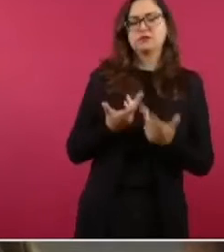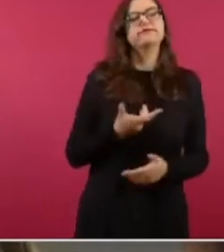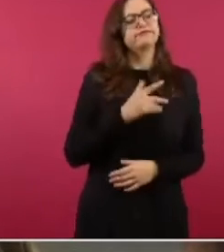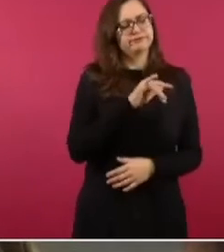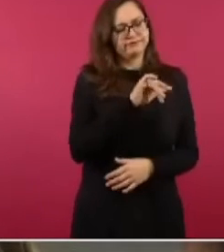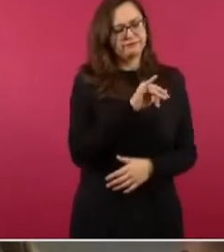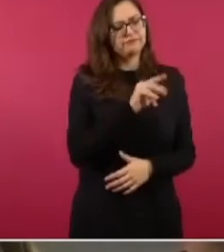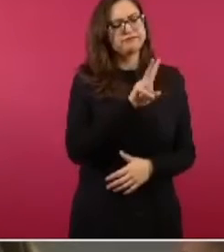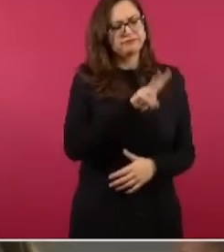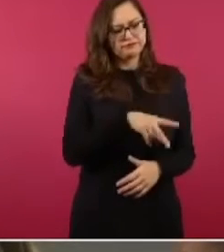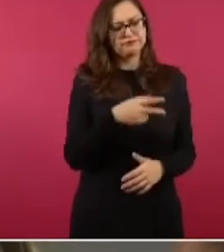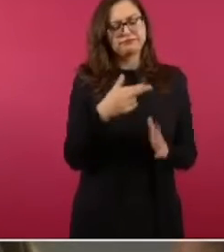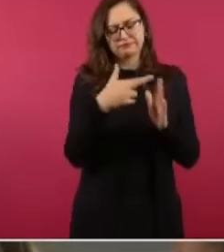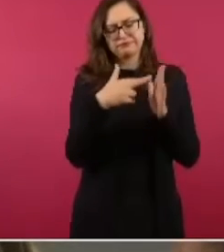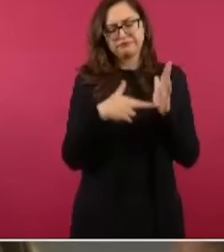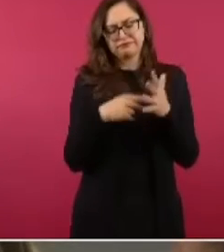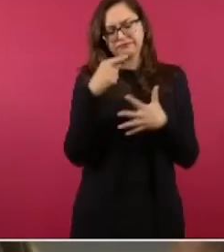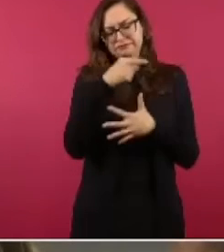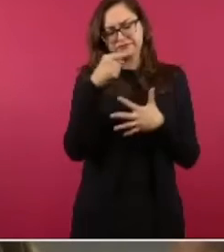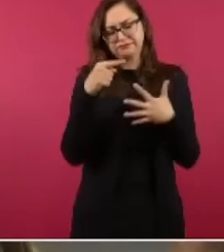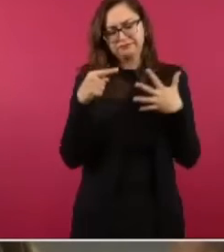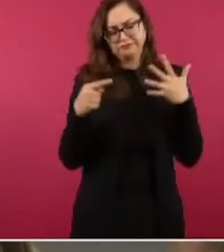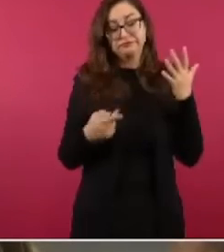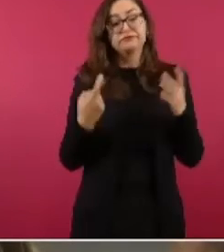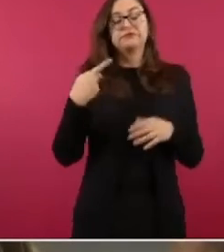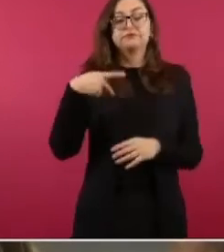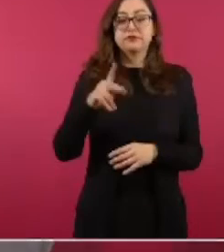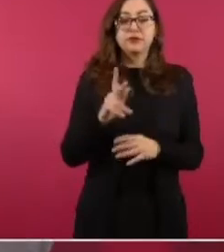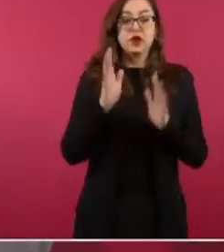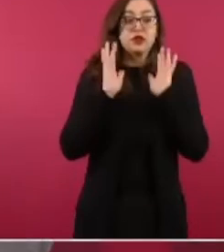está la salida, ya hay algo.